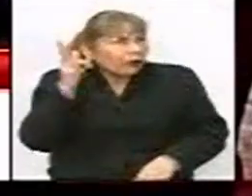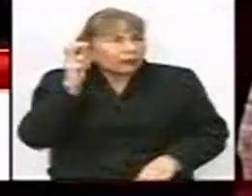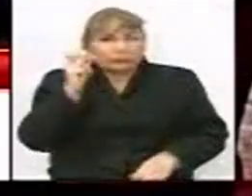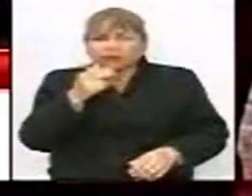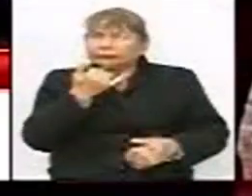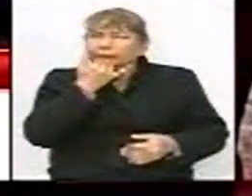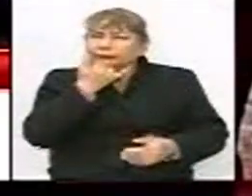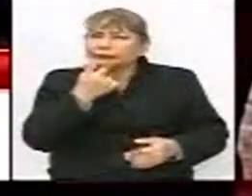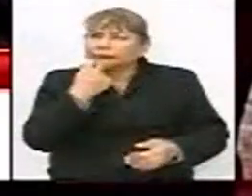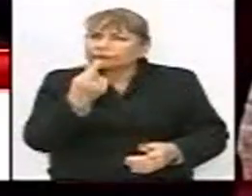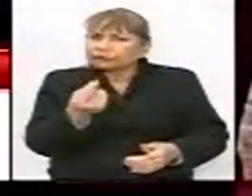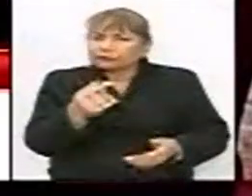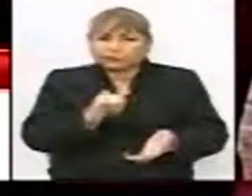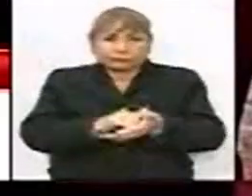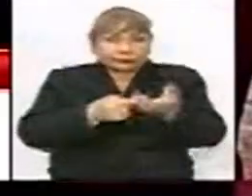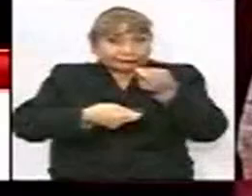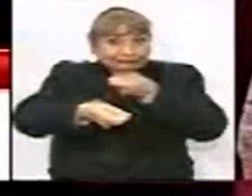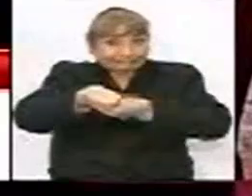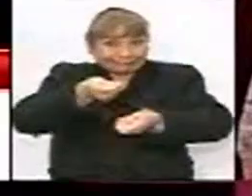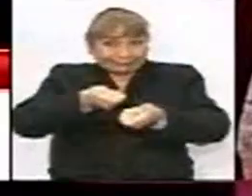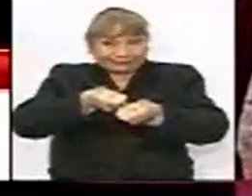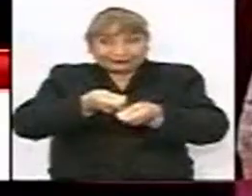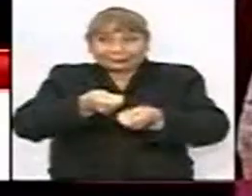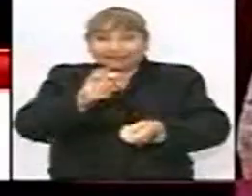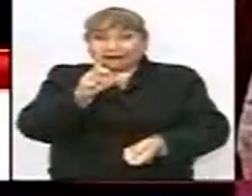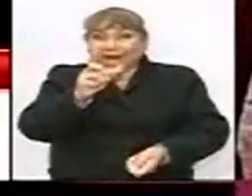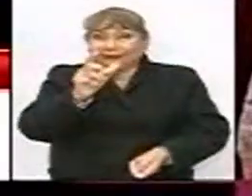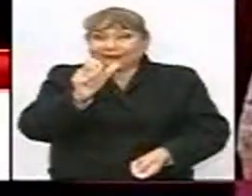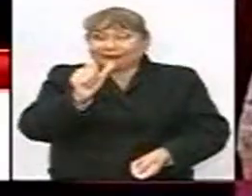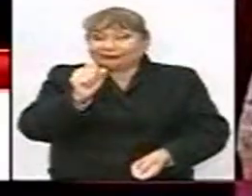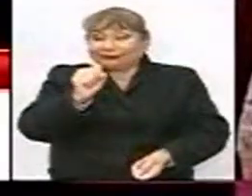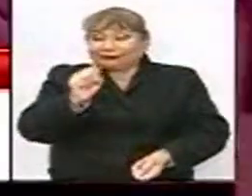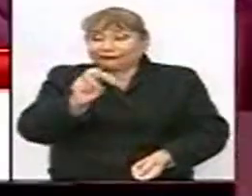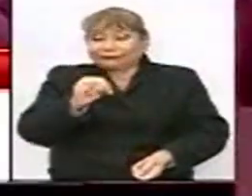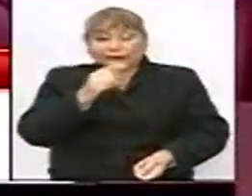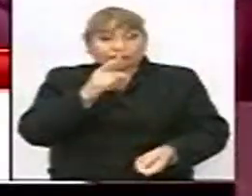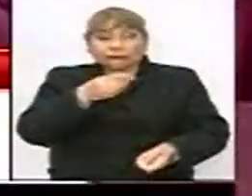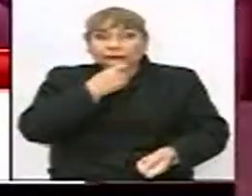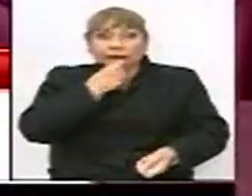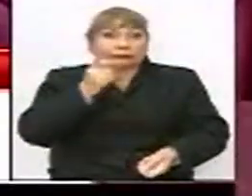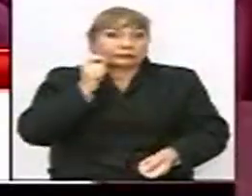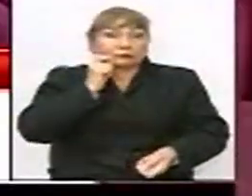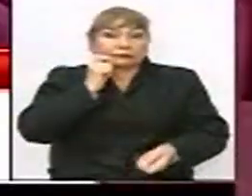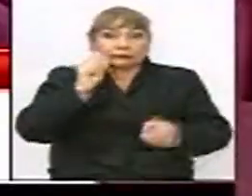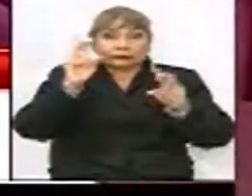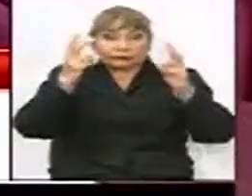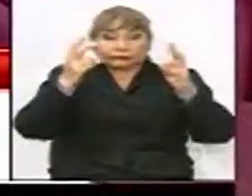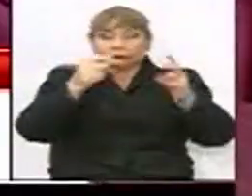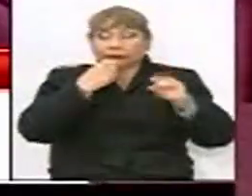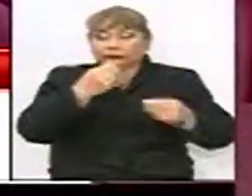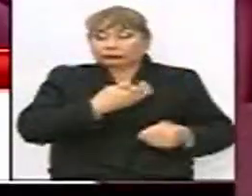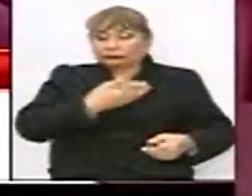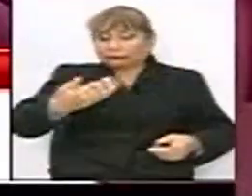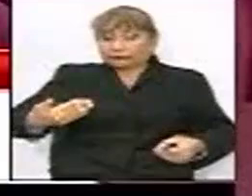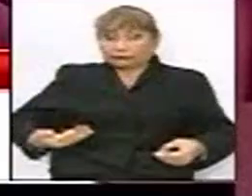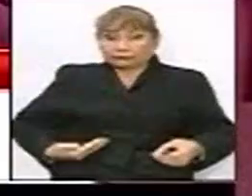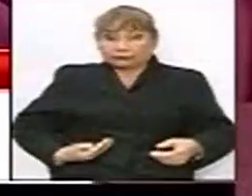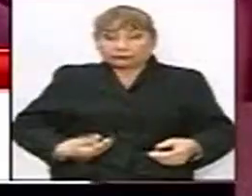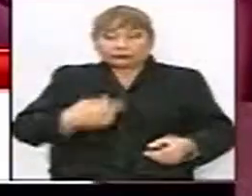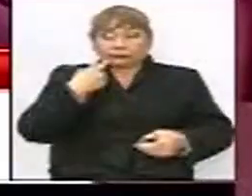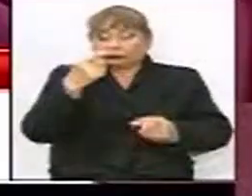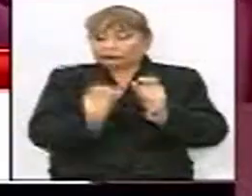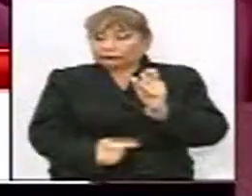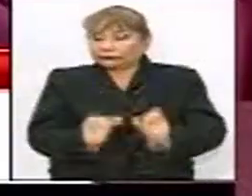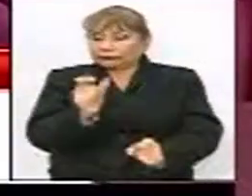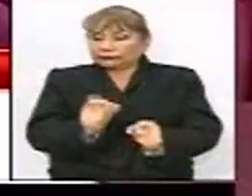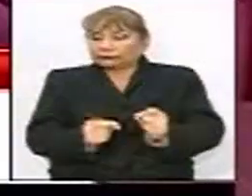dicho que la venta de las acciones de Lansac es tema de privados. No, señor, es tema del Estado, es tema